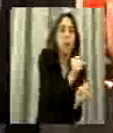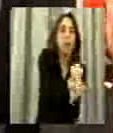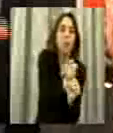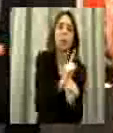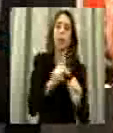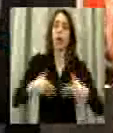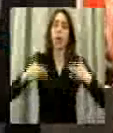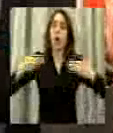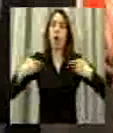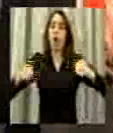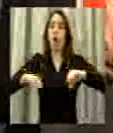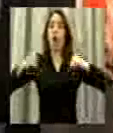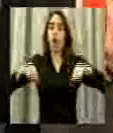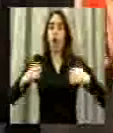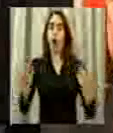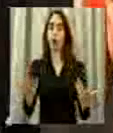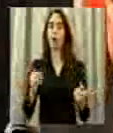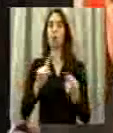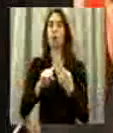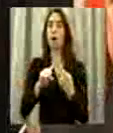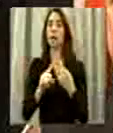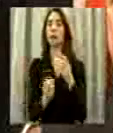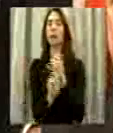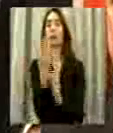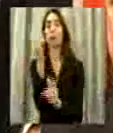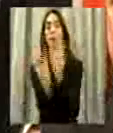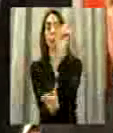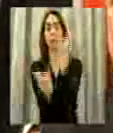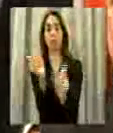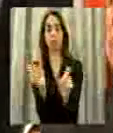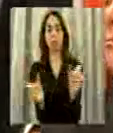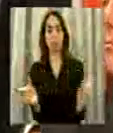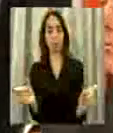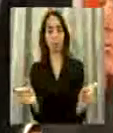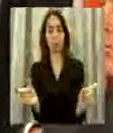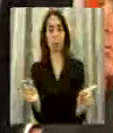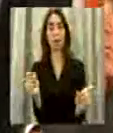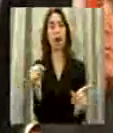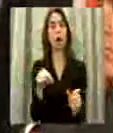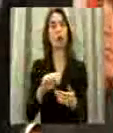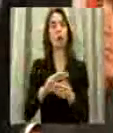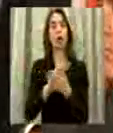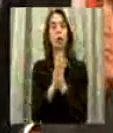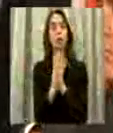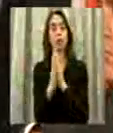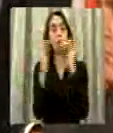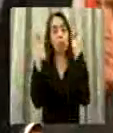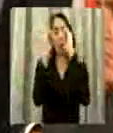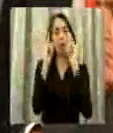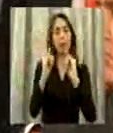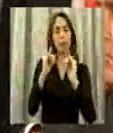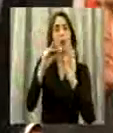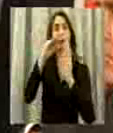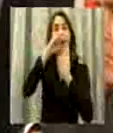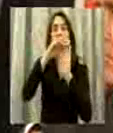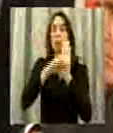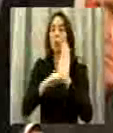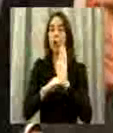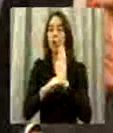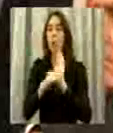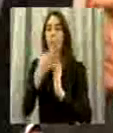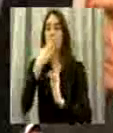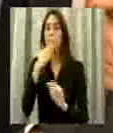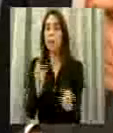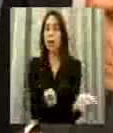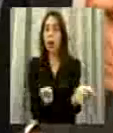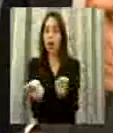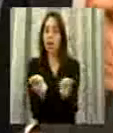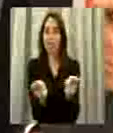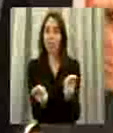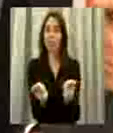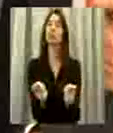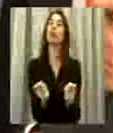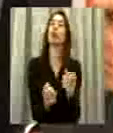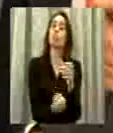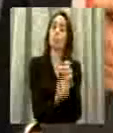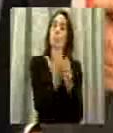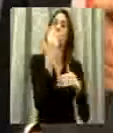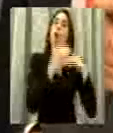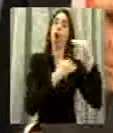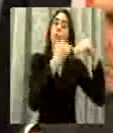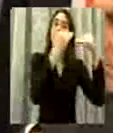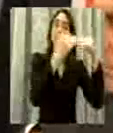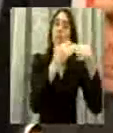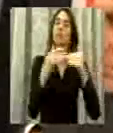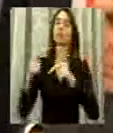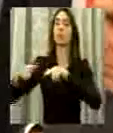espacio para la participación de nuevas personas. Estamos modernizando todo el esquema del programa de mejora de la gestión, trabajo que hace